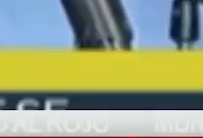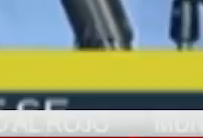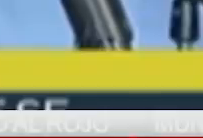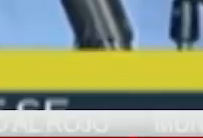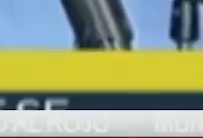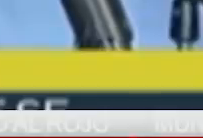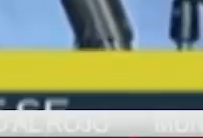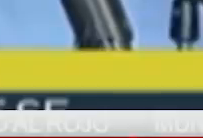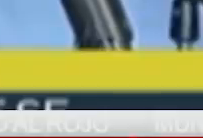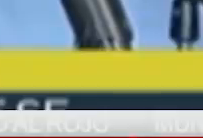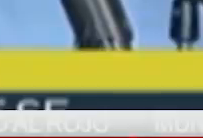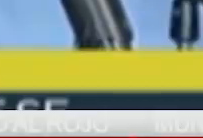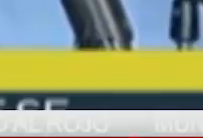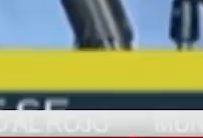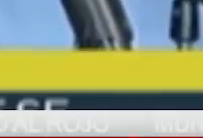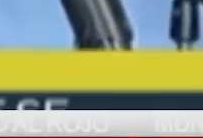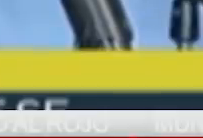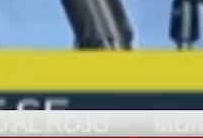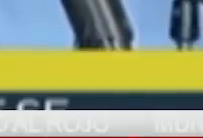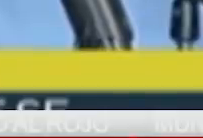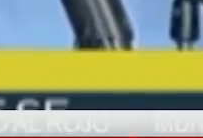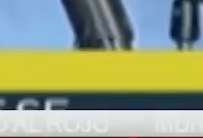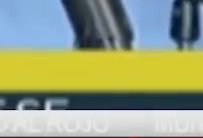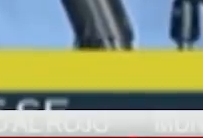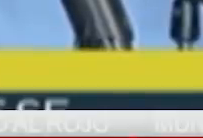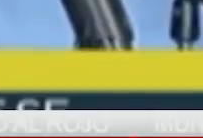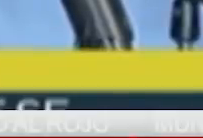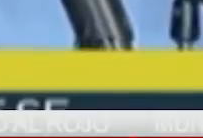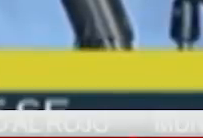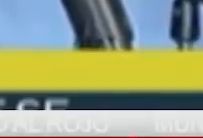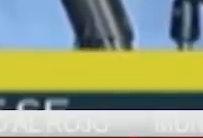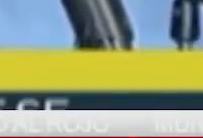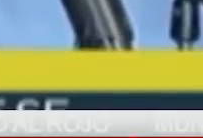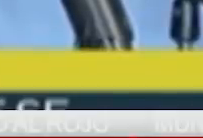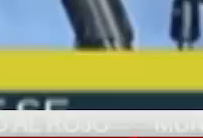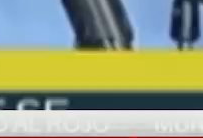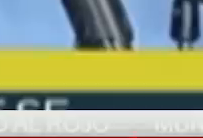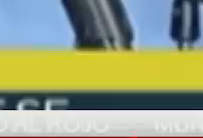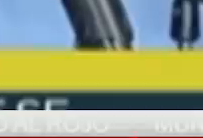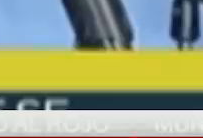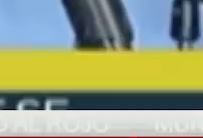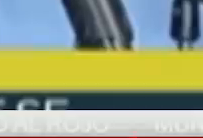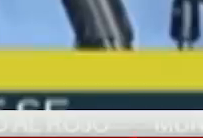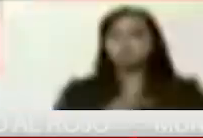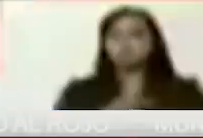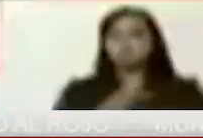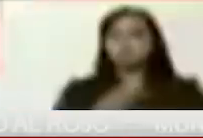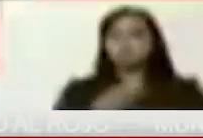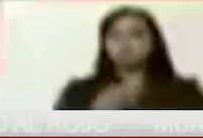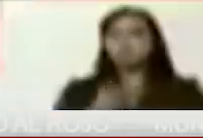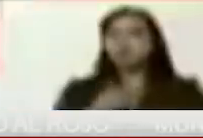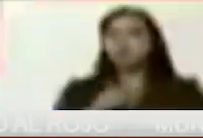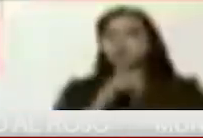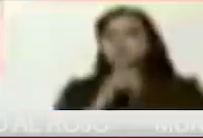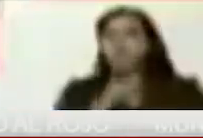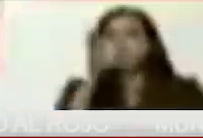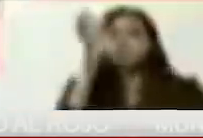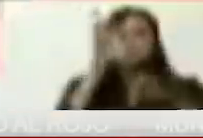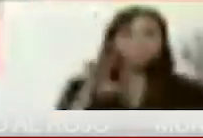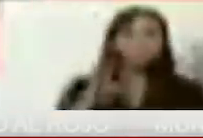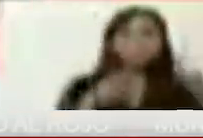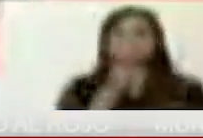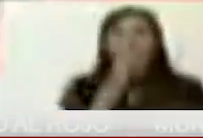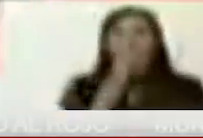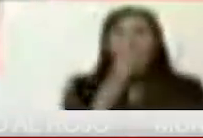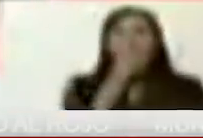participó activamente en el secuestro de un empresario norteamericano que era el presidente de la Owens, Illinois, aquí en Venezuela, el señor